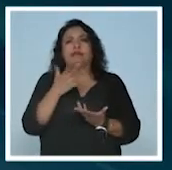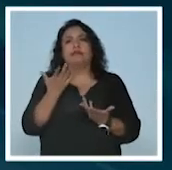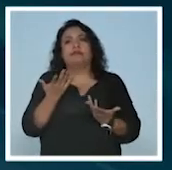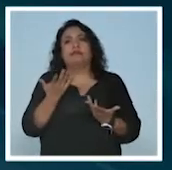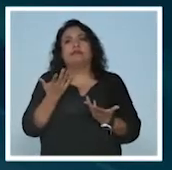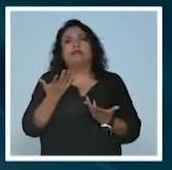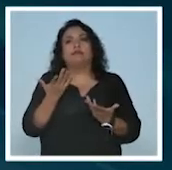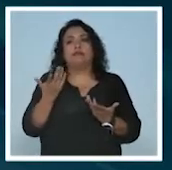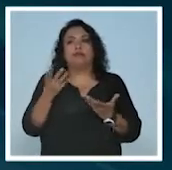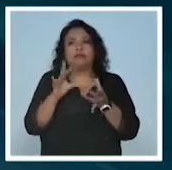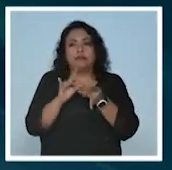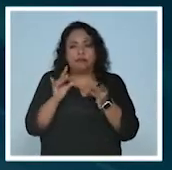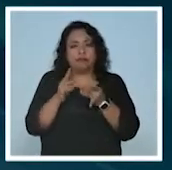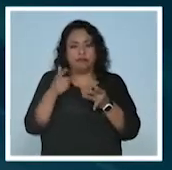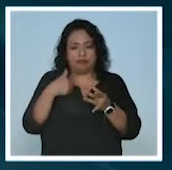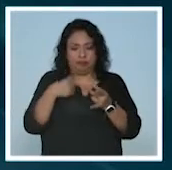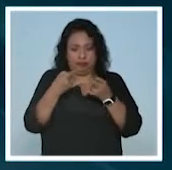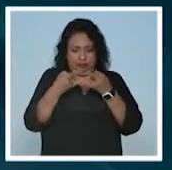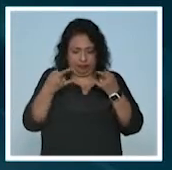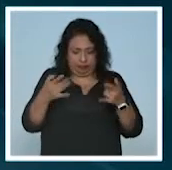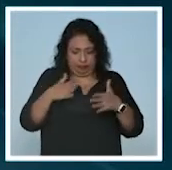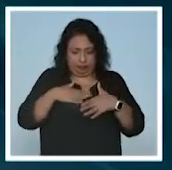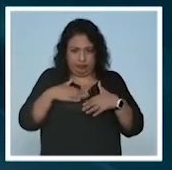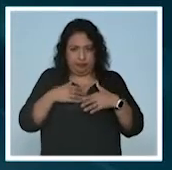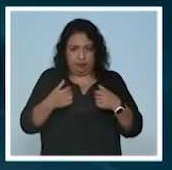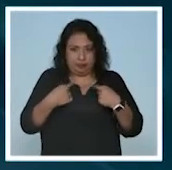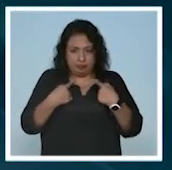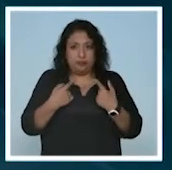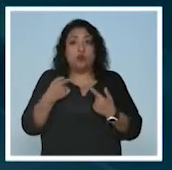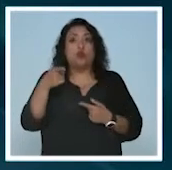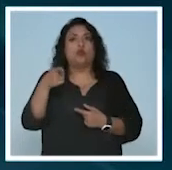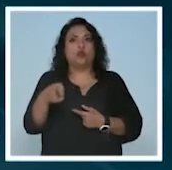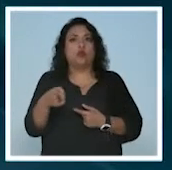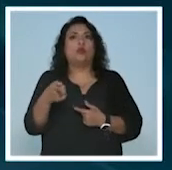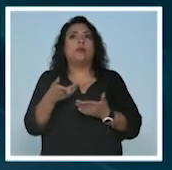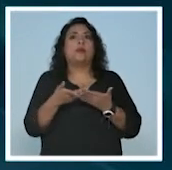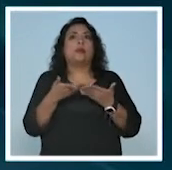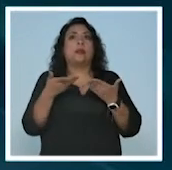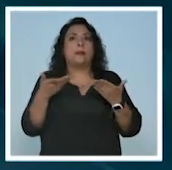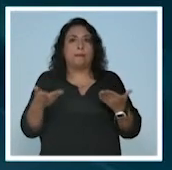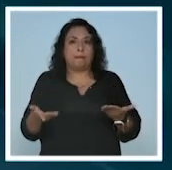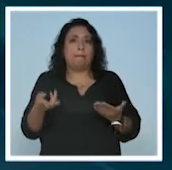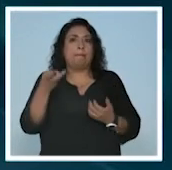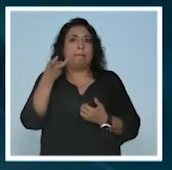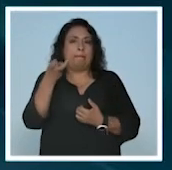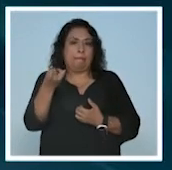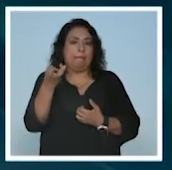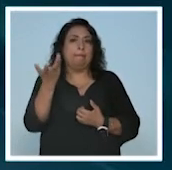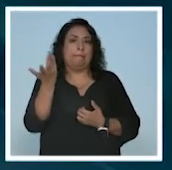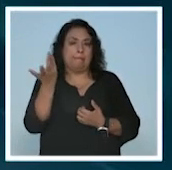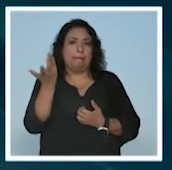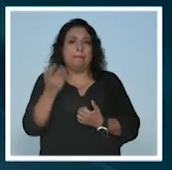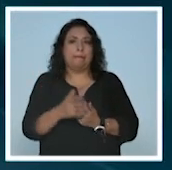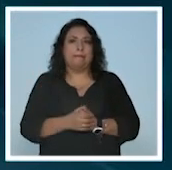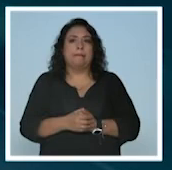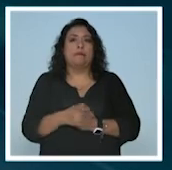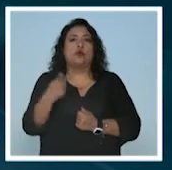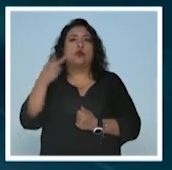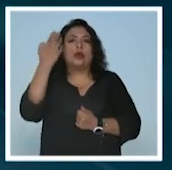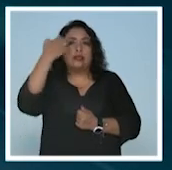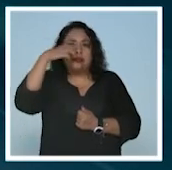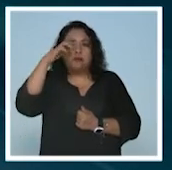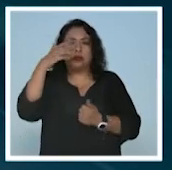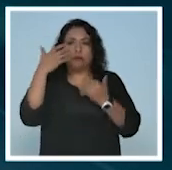nos contamos de nosotros mismos, y tú has afrontado ahora este ejercicio, parte de lo que has vivido, lo